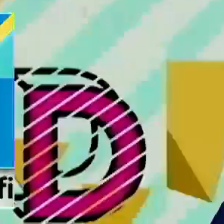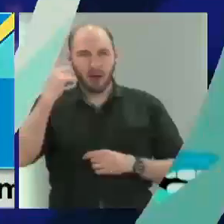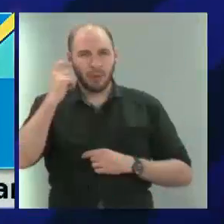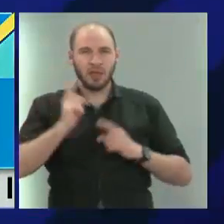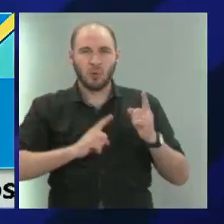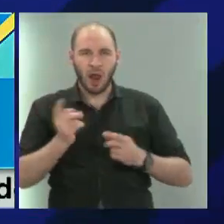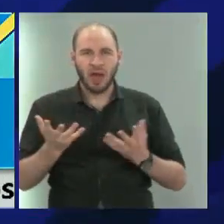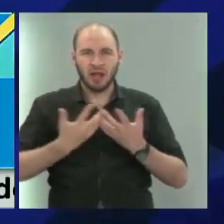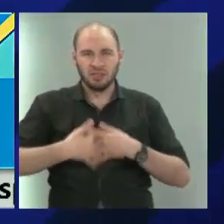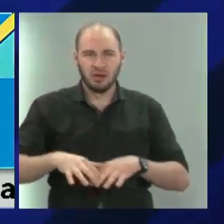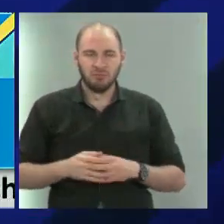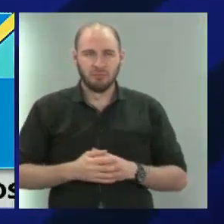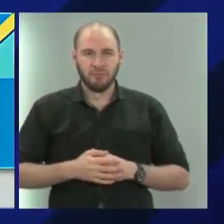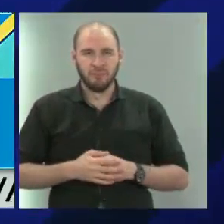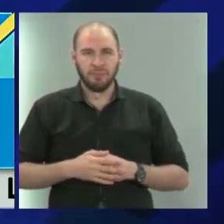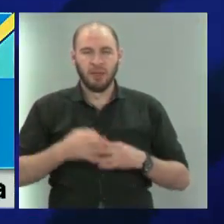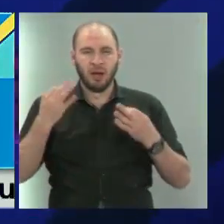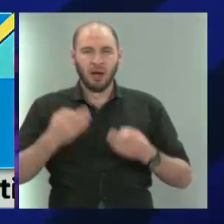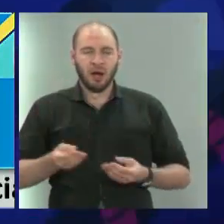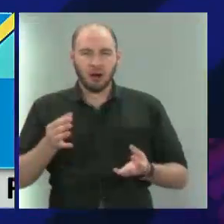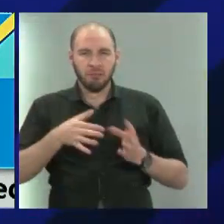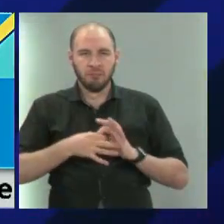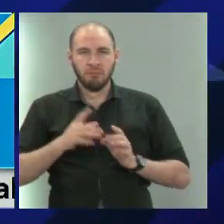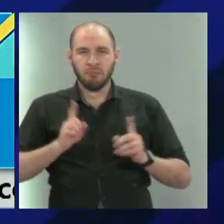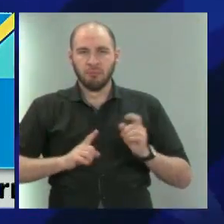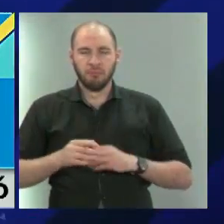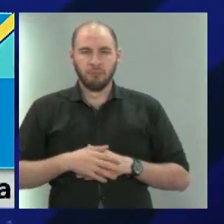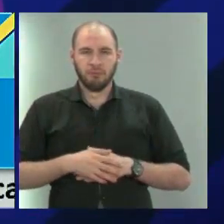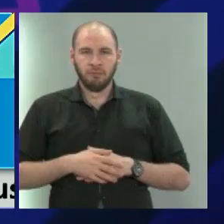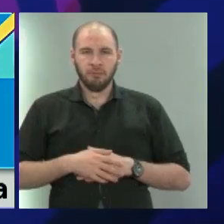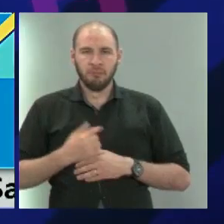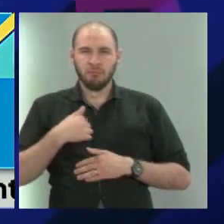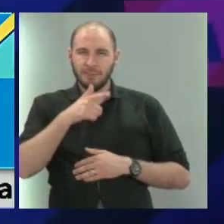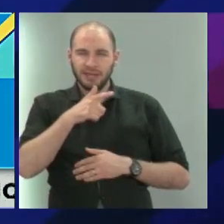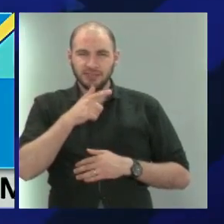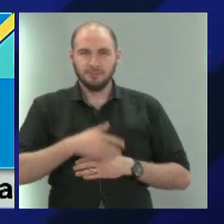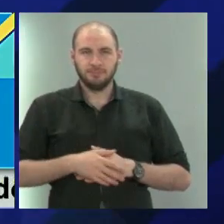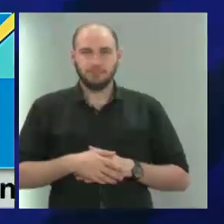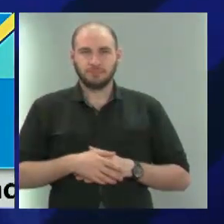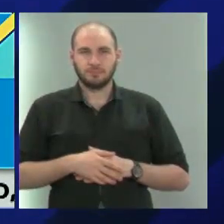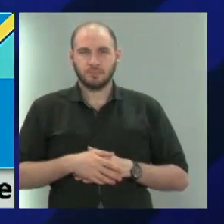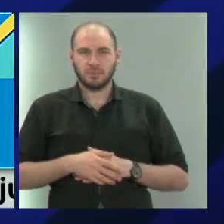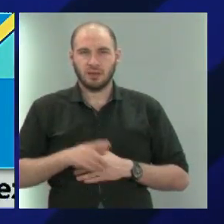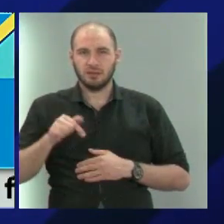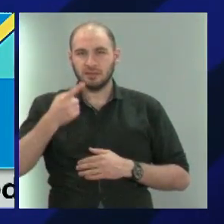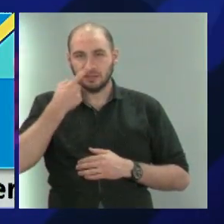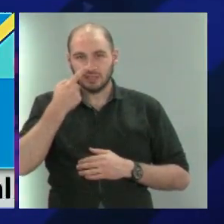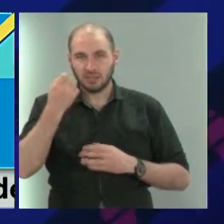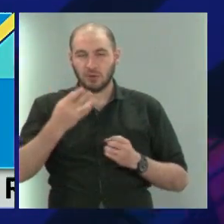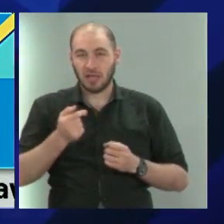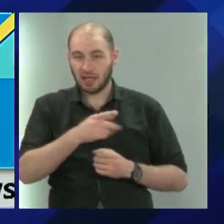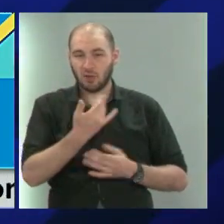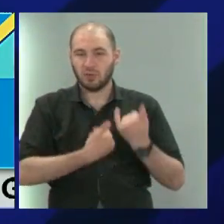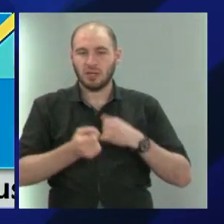que se van asociando, ¿no? a la calidad. Me parece que es muy interesante porque lo repitió